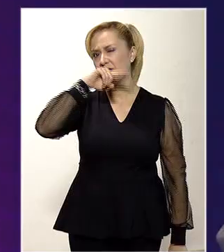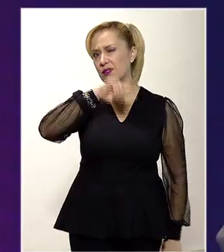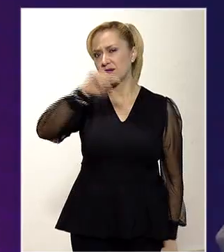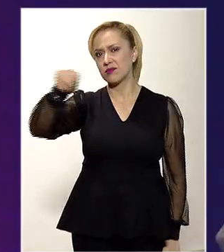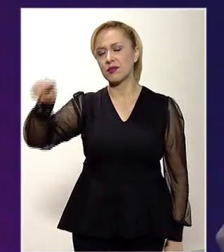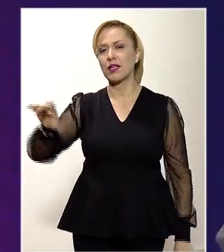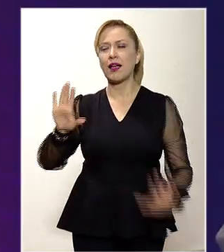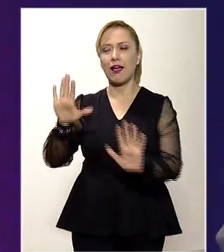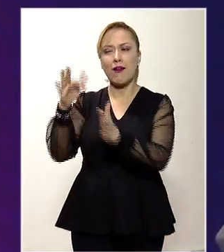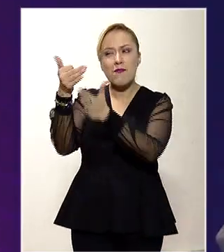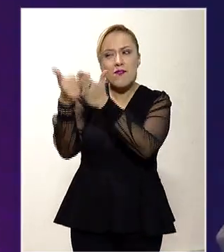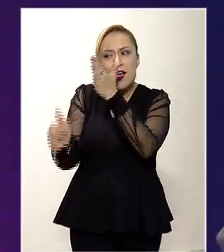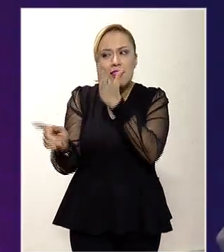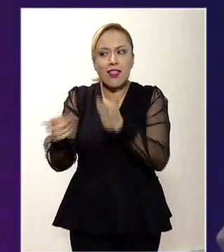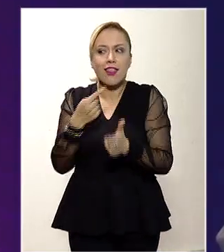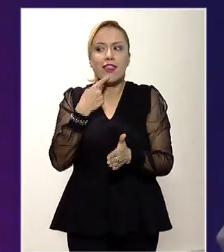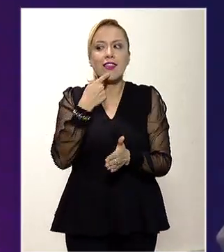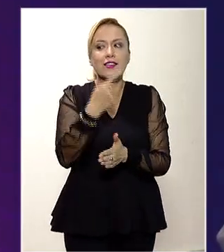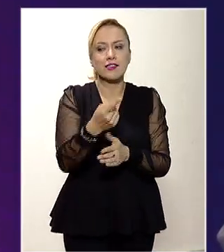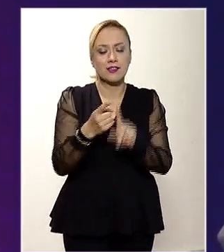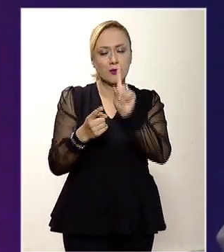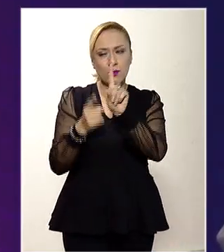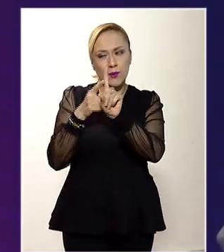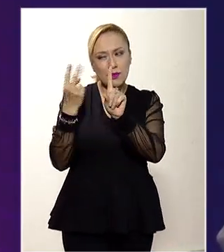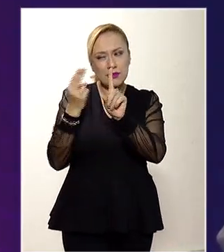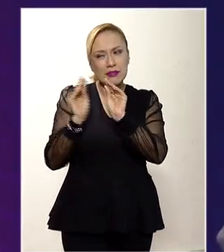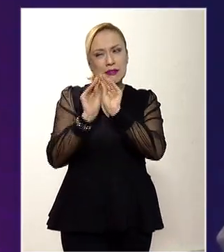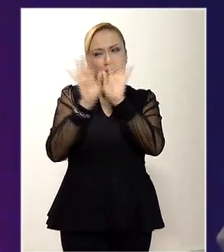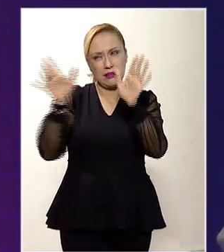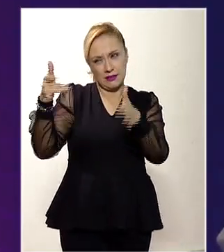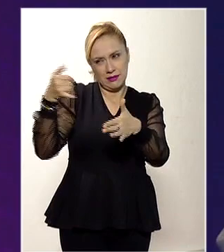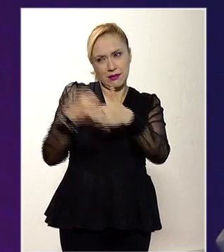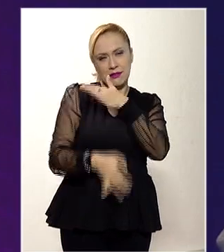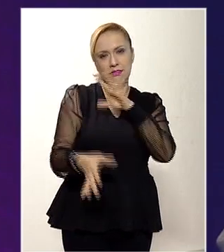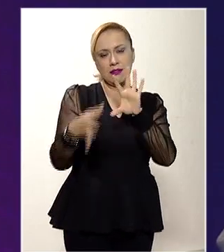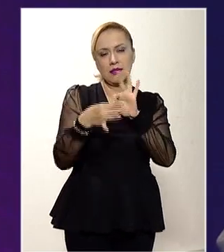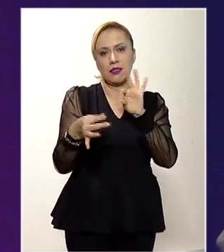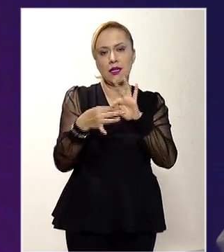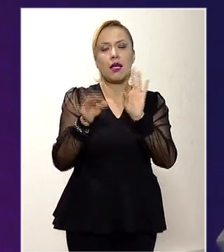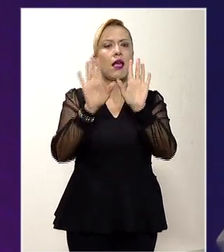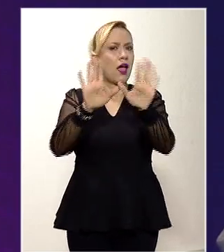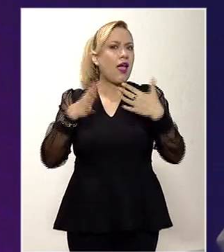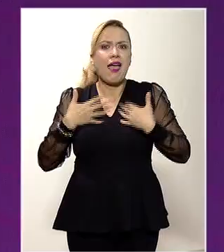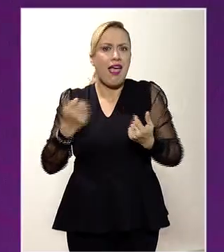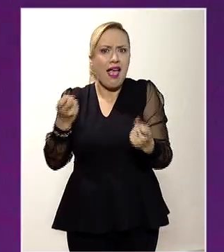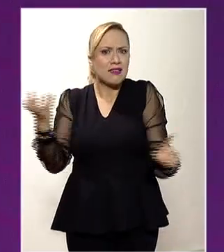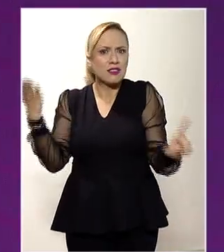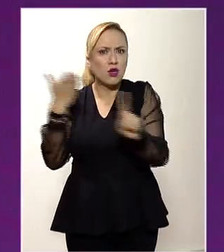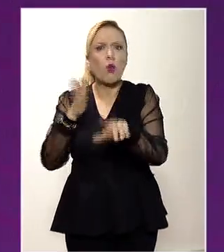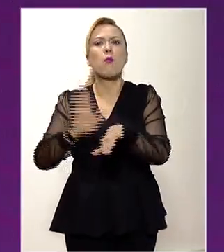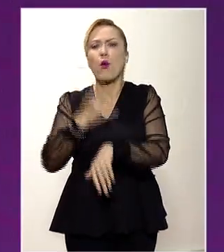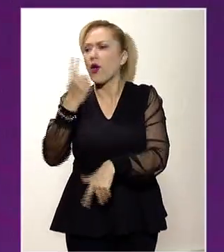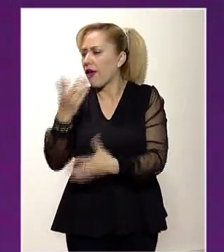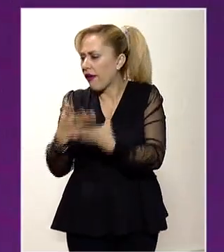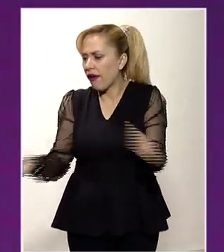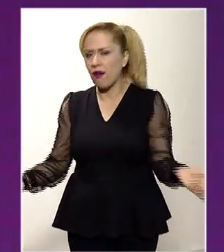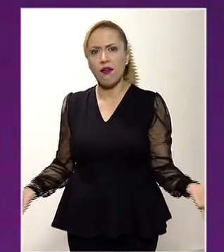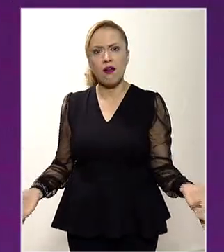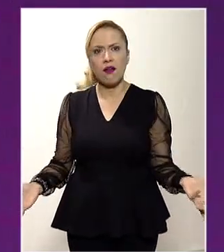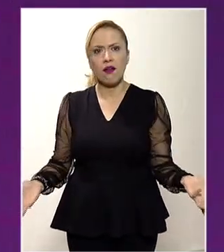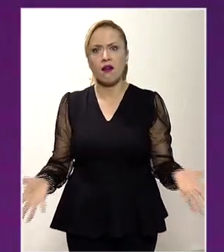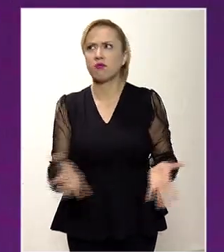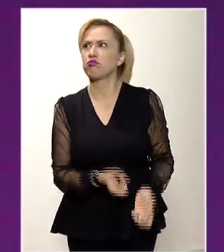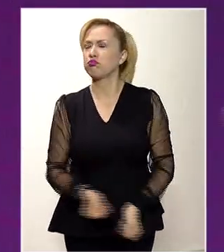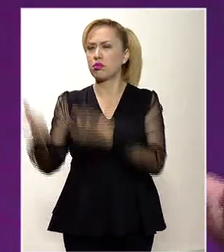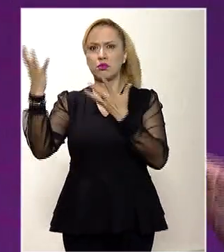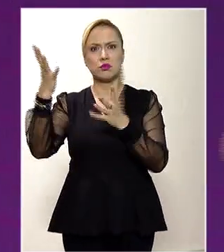nos falta algo por comprender. No sé si puedes ahondar tantito. No, por comprender es eso, ¿por qué se los llevan, no? O sea, muchos han dicho, la guerra